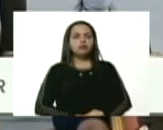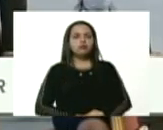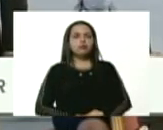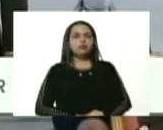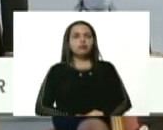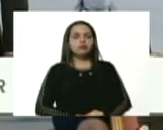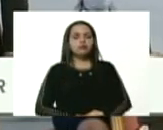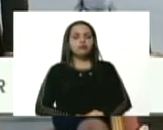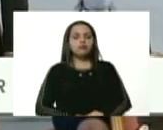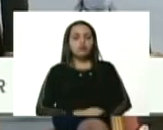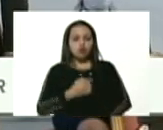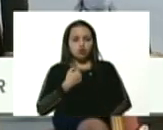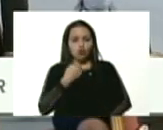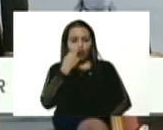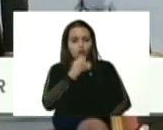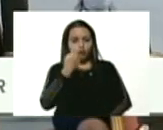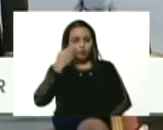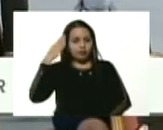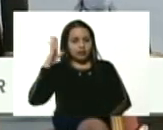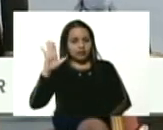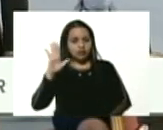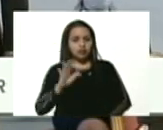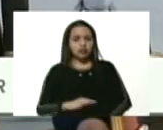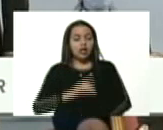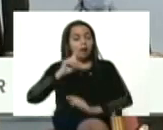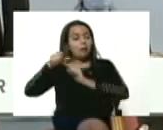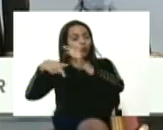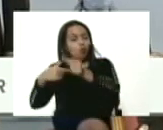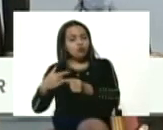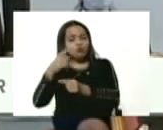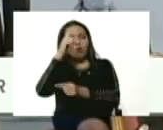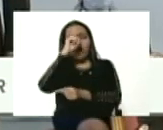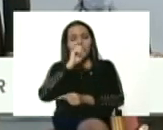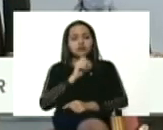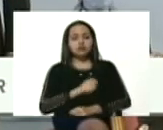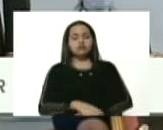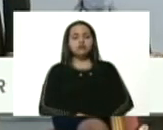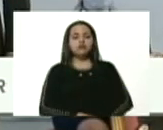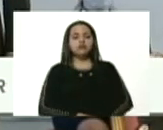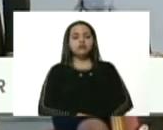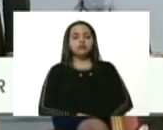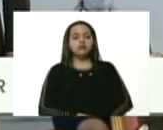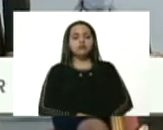Me comprometo a que el próximo año,